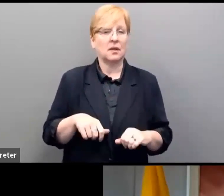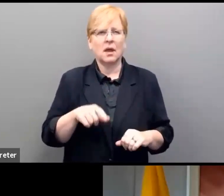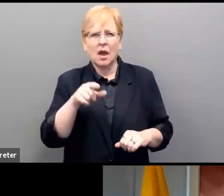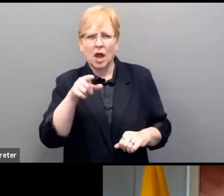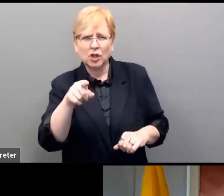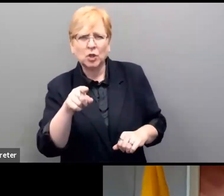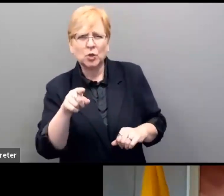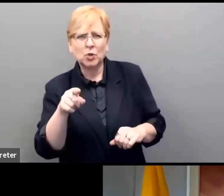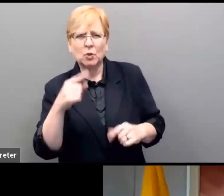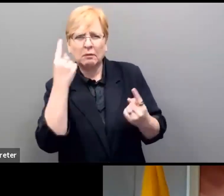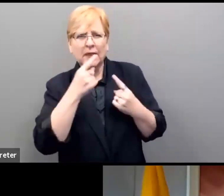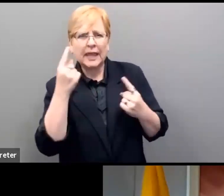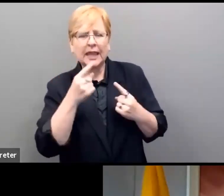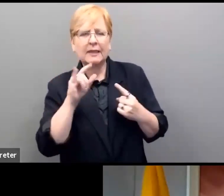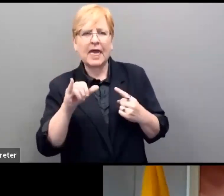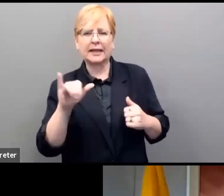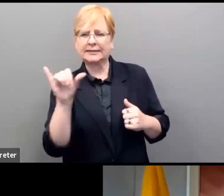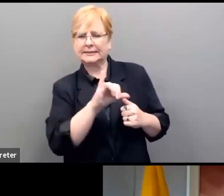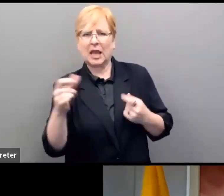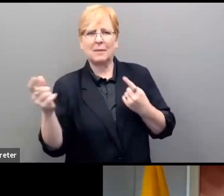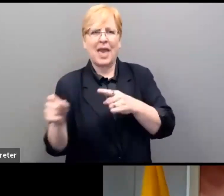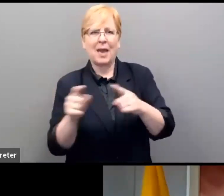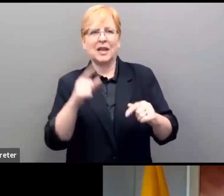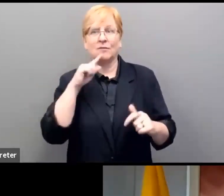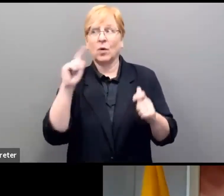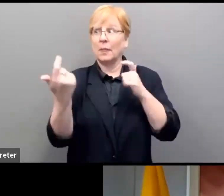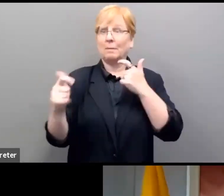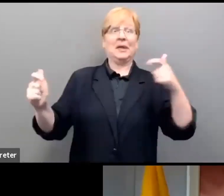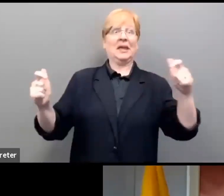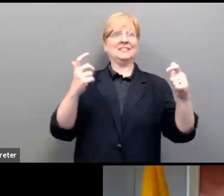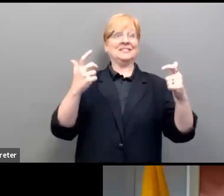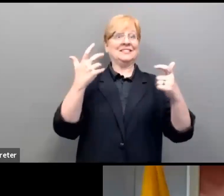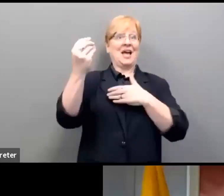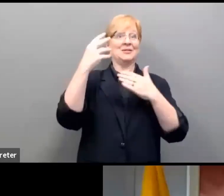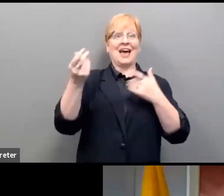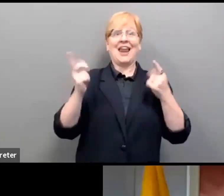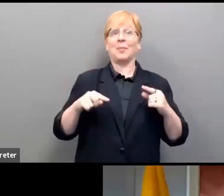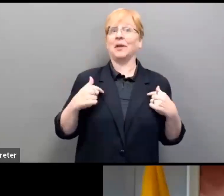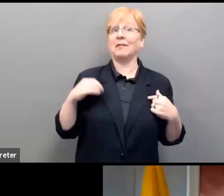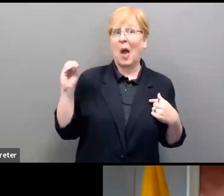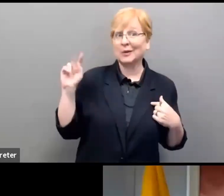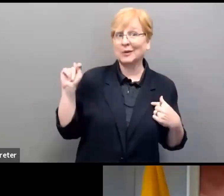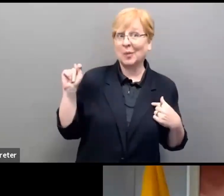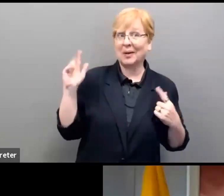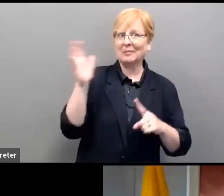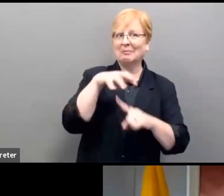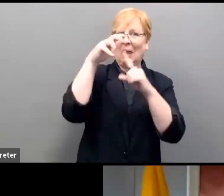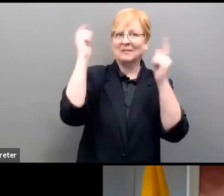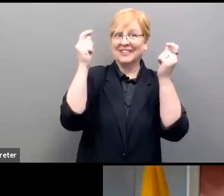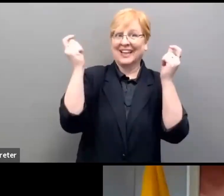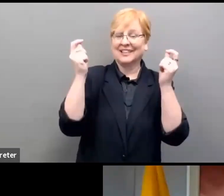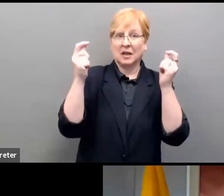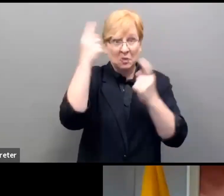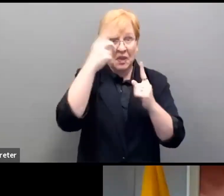prueba reciente. Así lo leo yo. Entonces, habiendo dicho eso, yo quería preguntar si quizás están